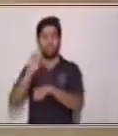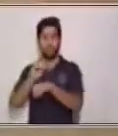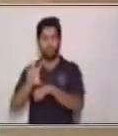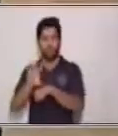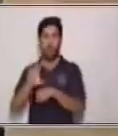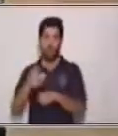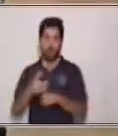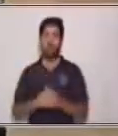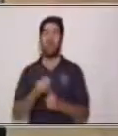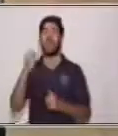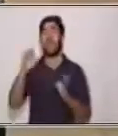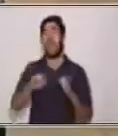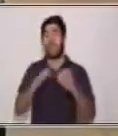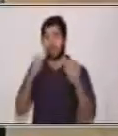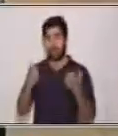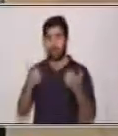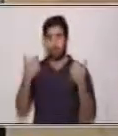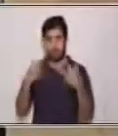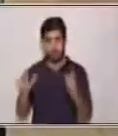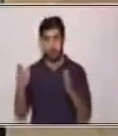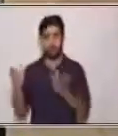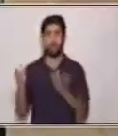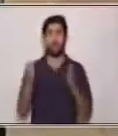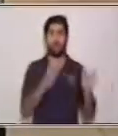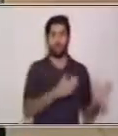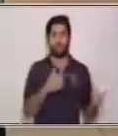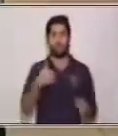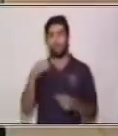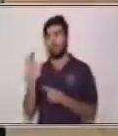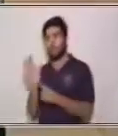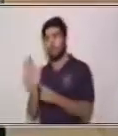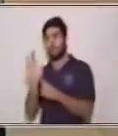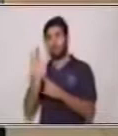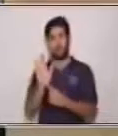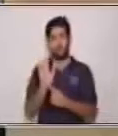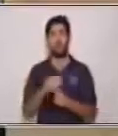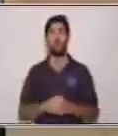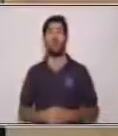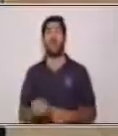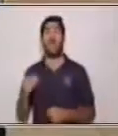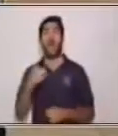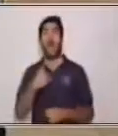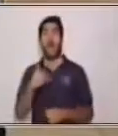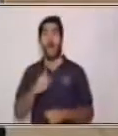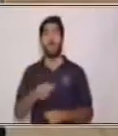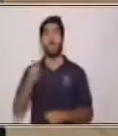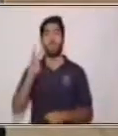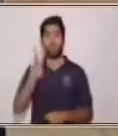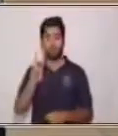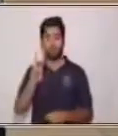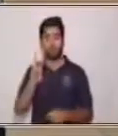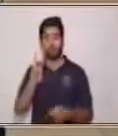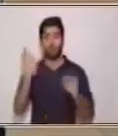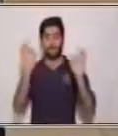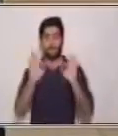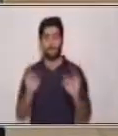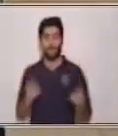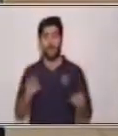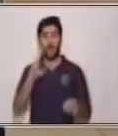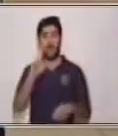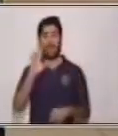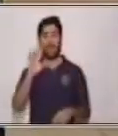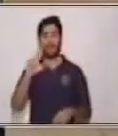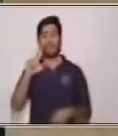parte de esto. Entonces, vamos a comenzar. Hay 2 tipos de recetas, desde la que usamos en la